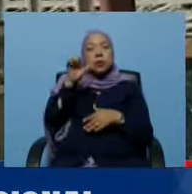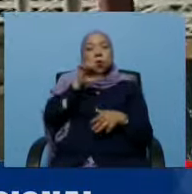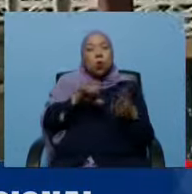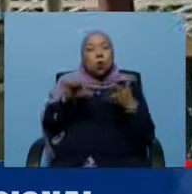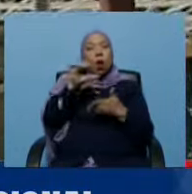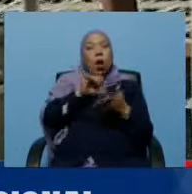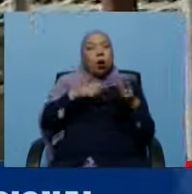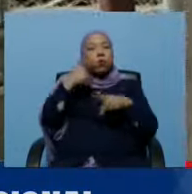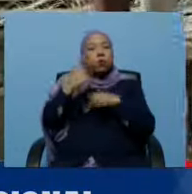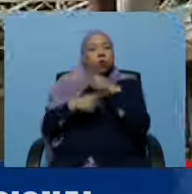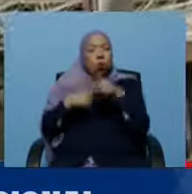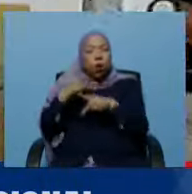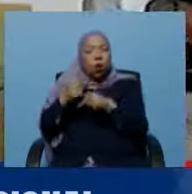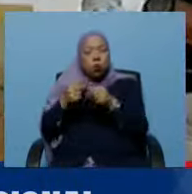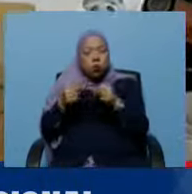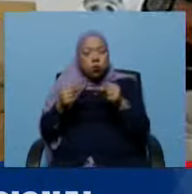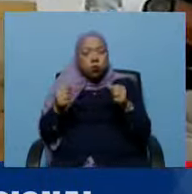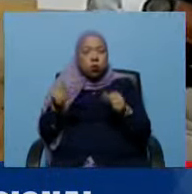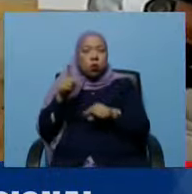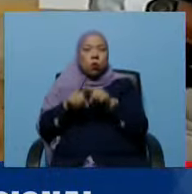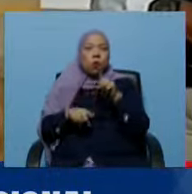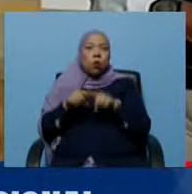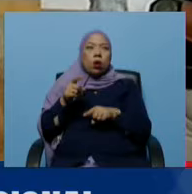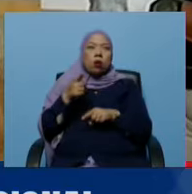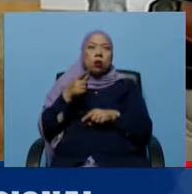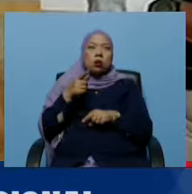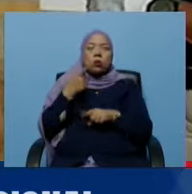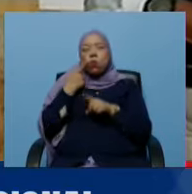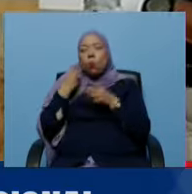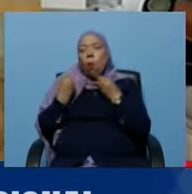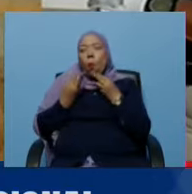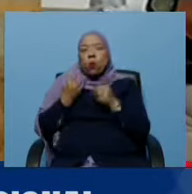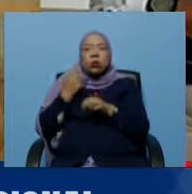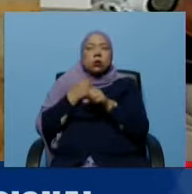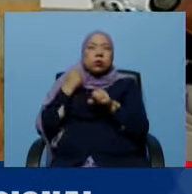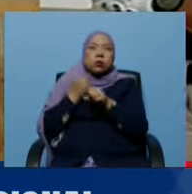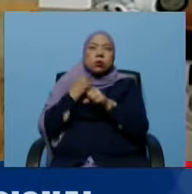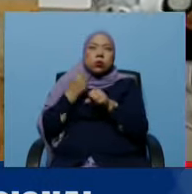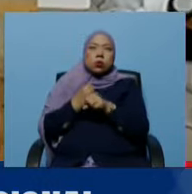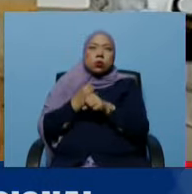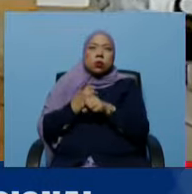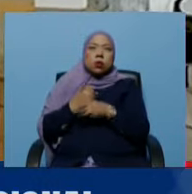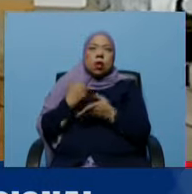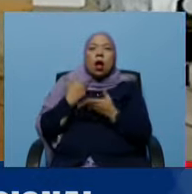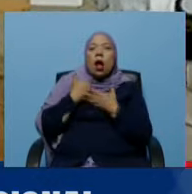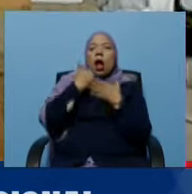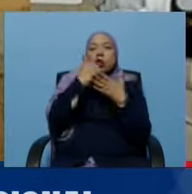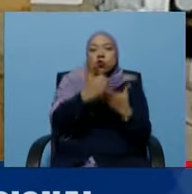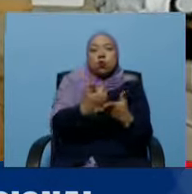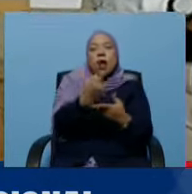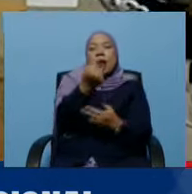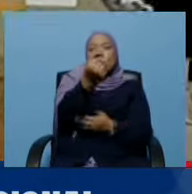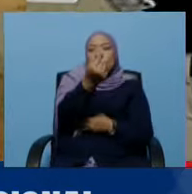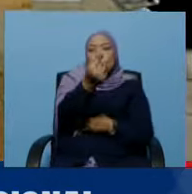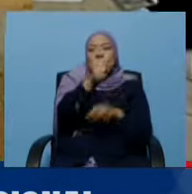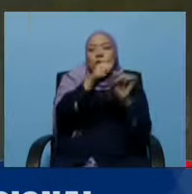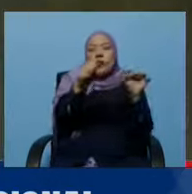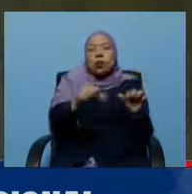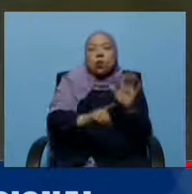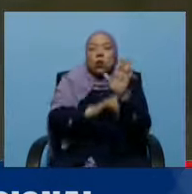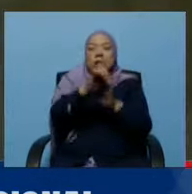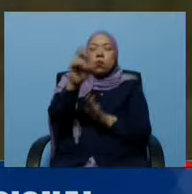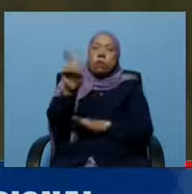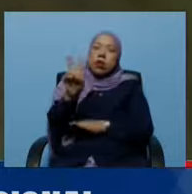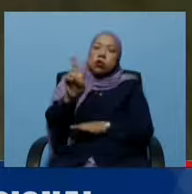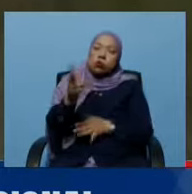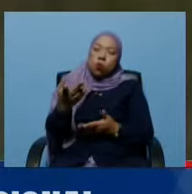ahora produciendo también terra y lacería. Aquí estamos poniendo un granito de arena al desarrollo de